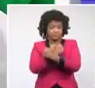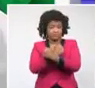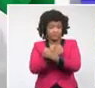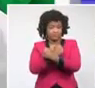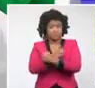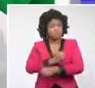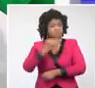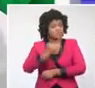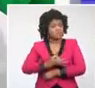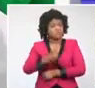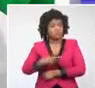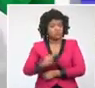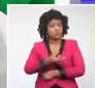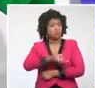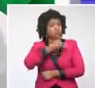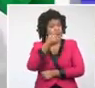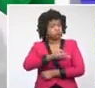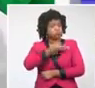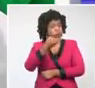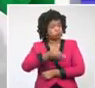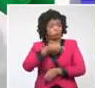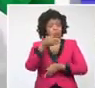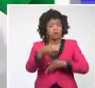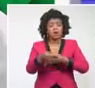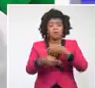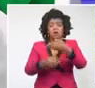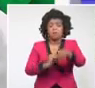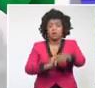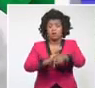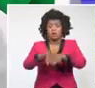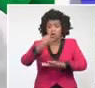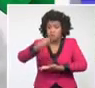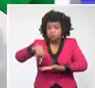dicho, en la evolución de la enfermedad.